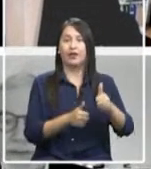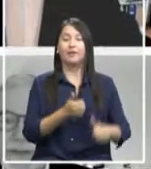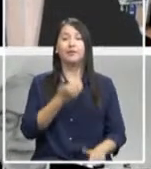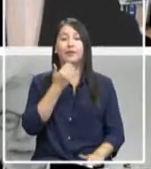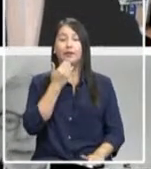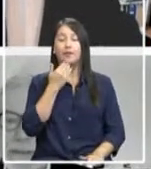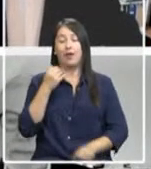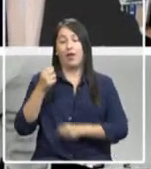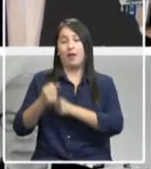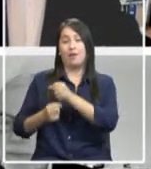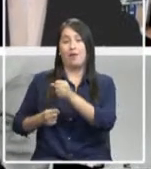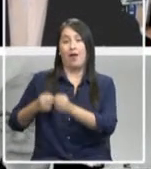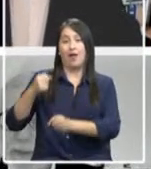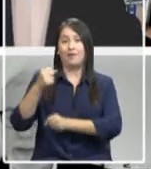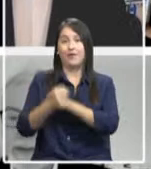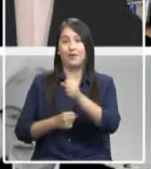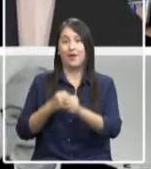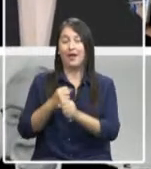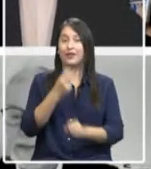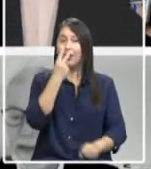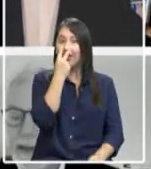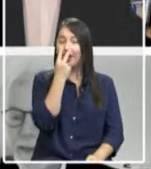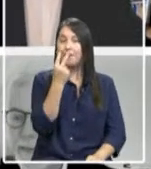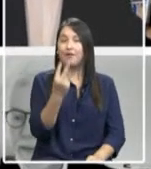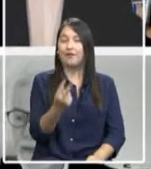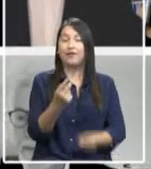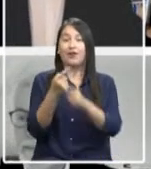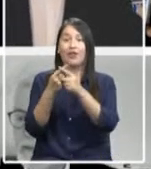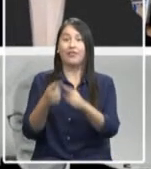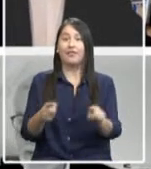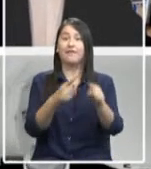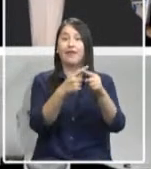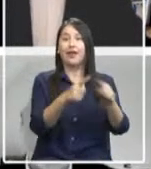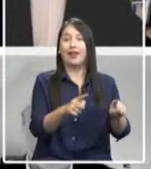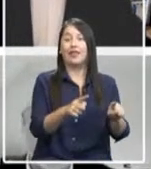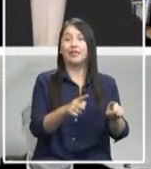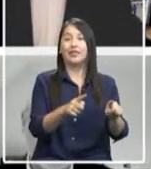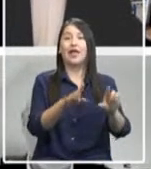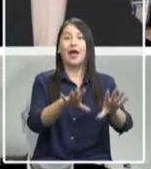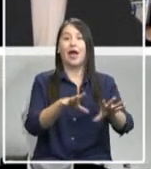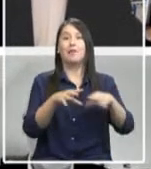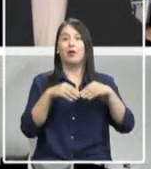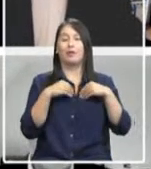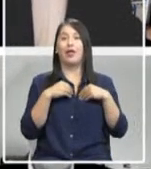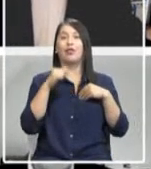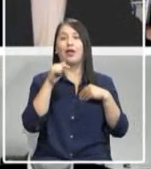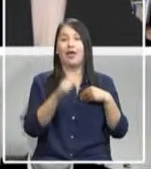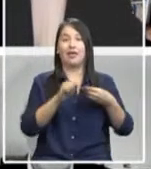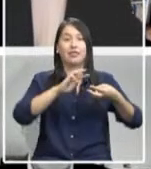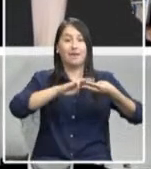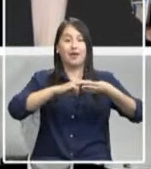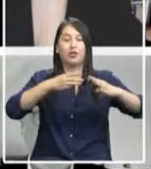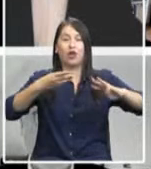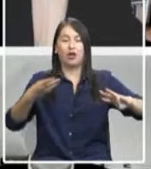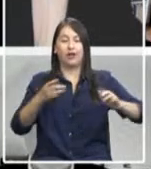muchos años que todo tipo de entidades han adoptado versiones de esta metodología, ya el Fondo